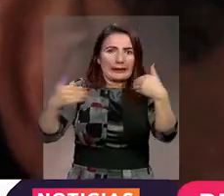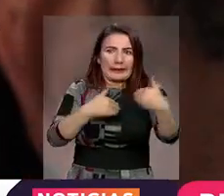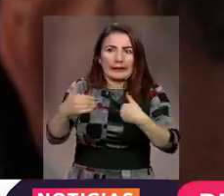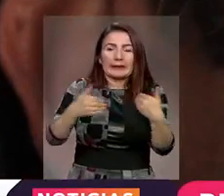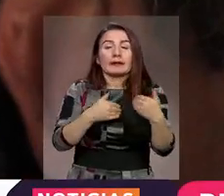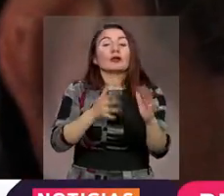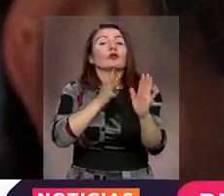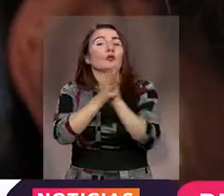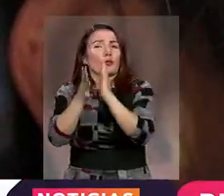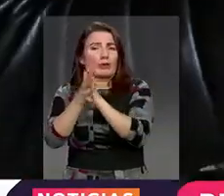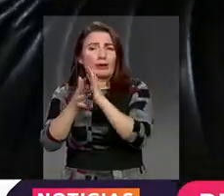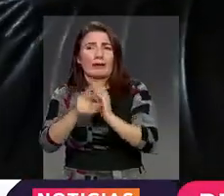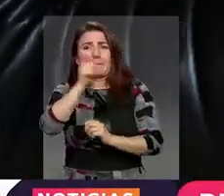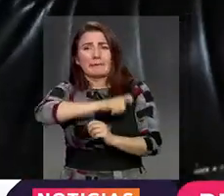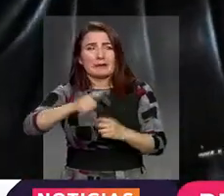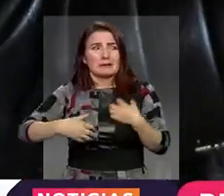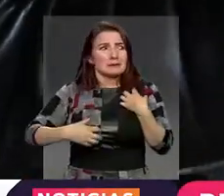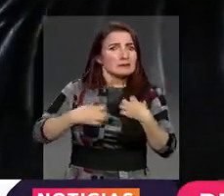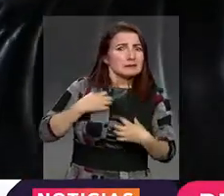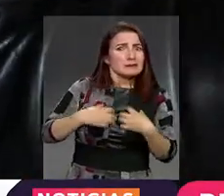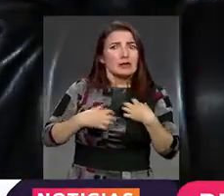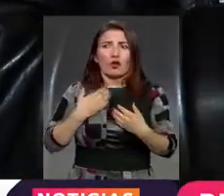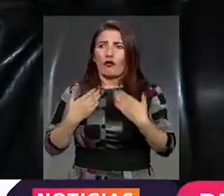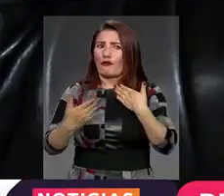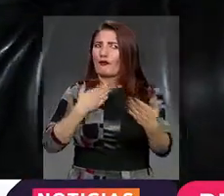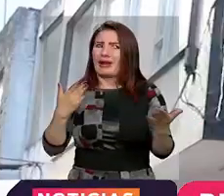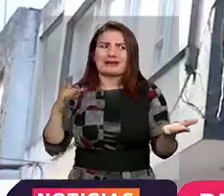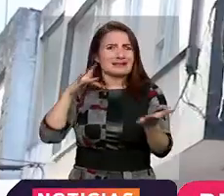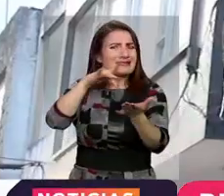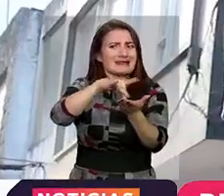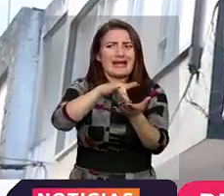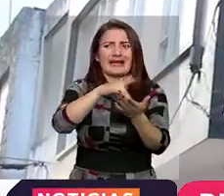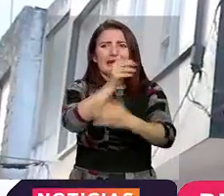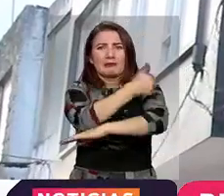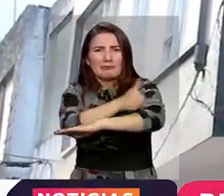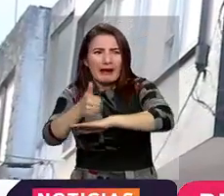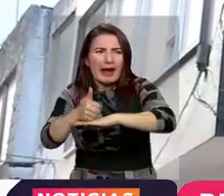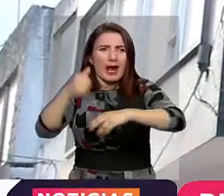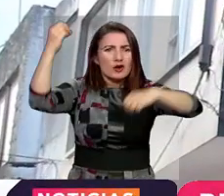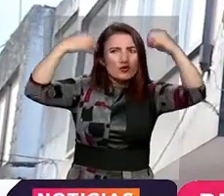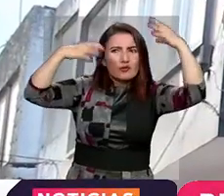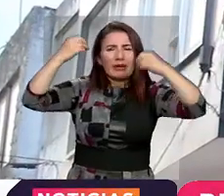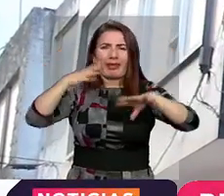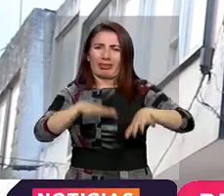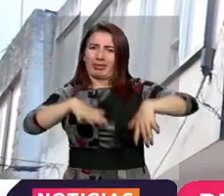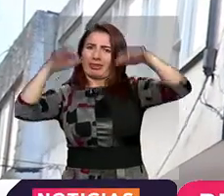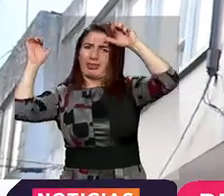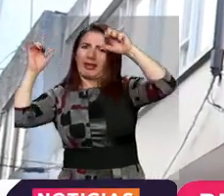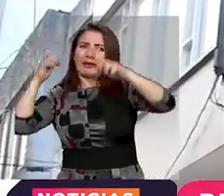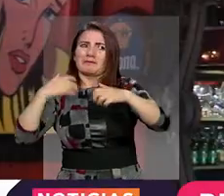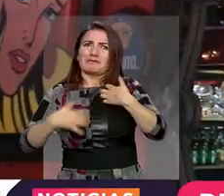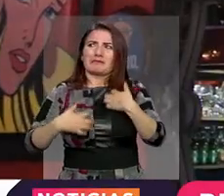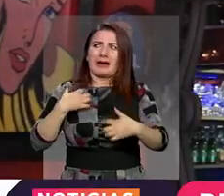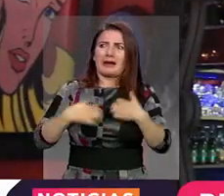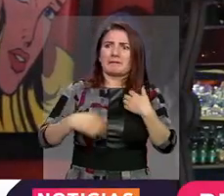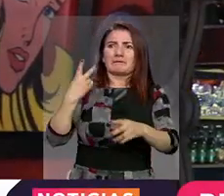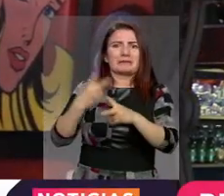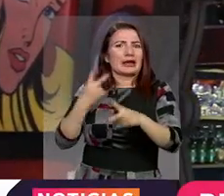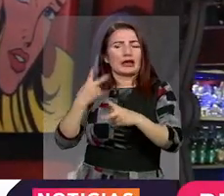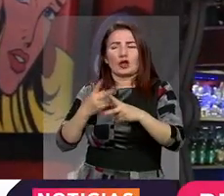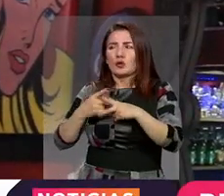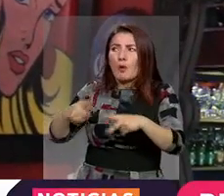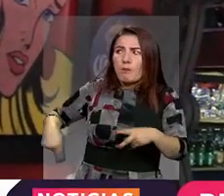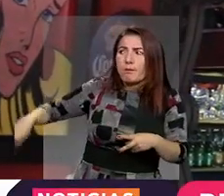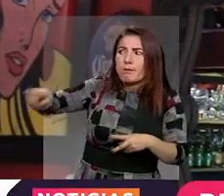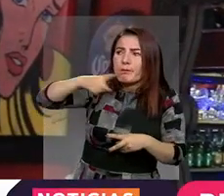Alfredo cuenta, la inseguridad ha perturbado la confianza de quienes desean disfrutar de la rumba del sector, pues son graves los actos delictivos